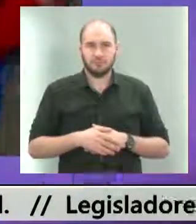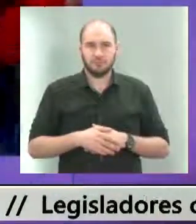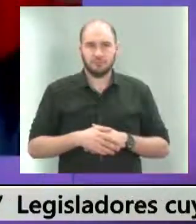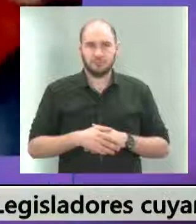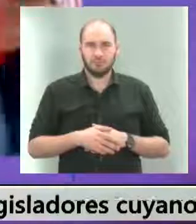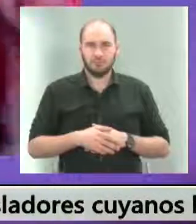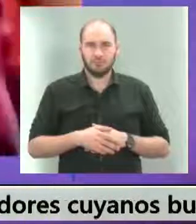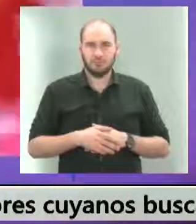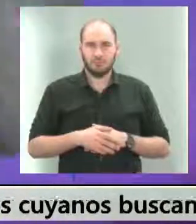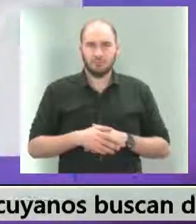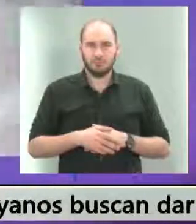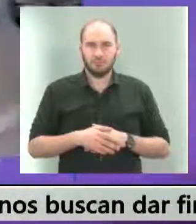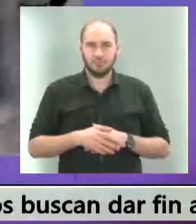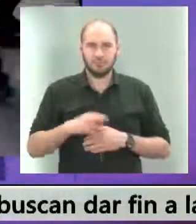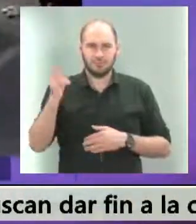No.